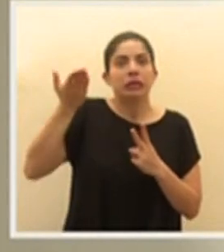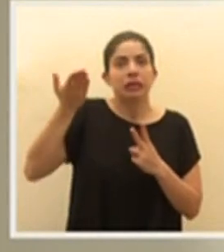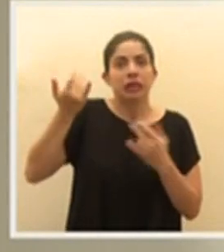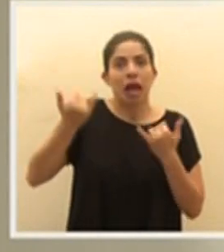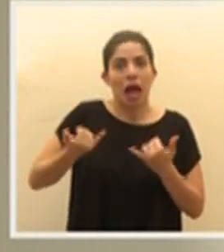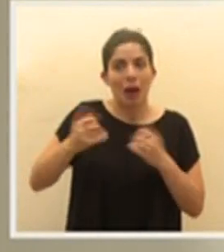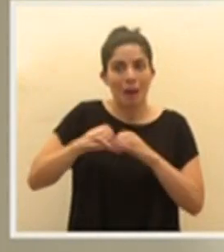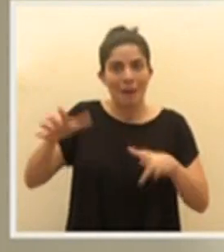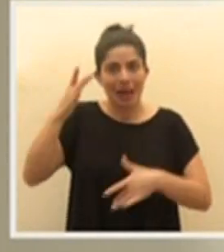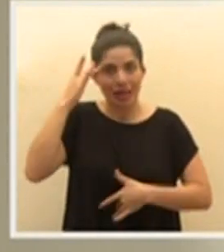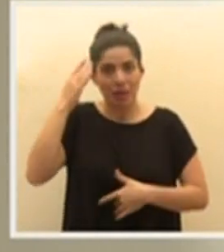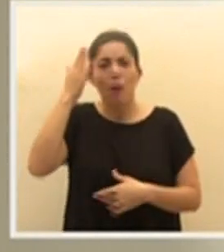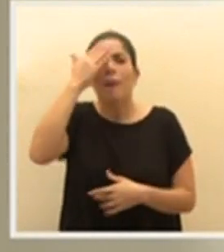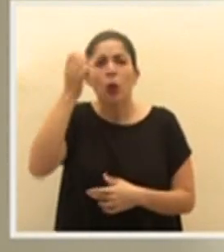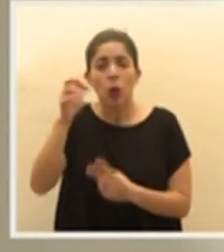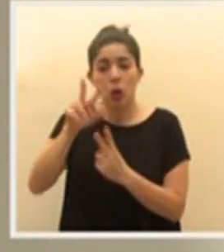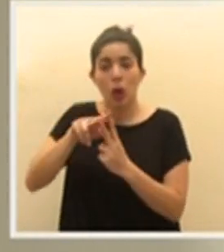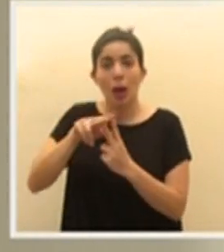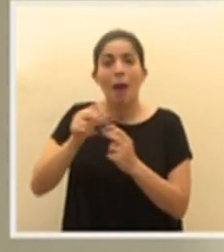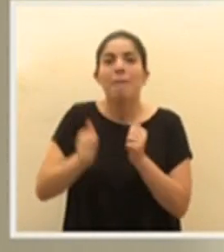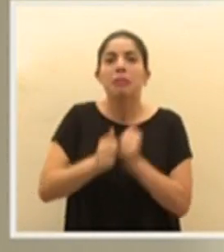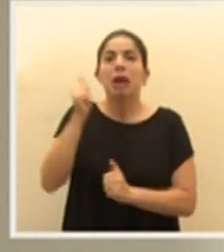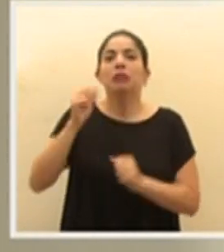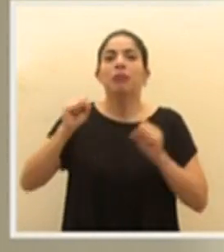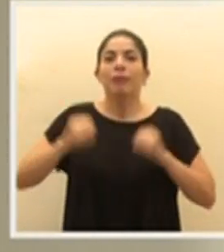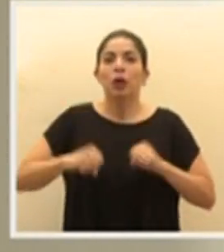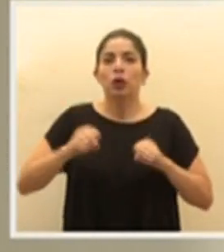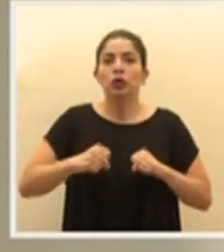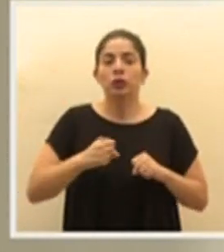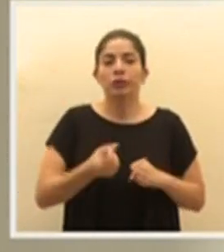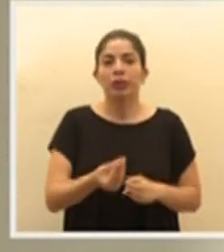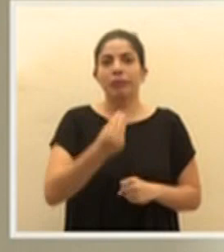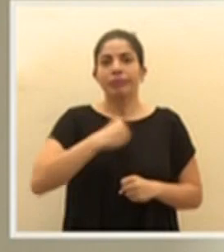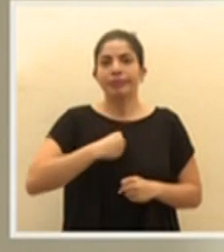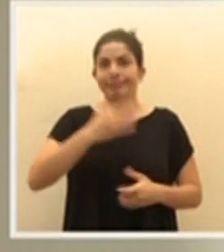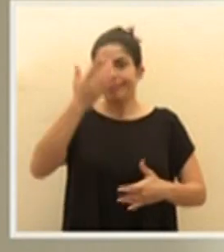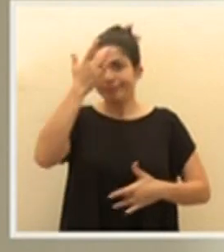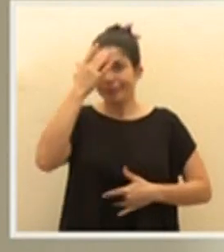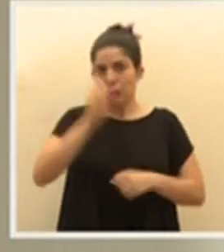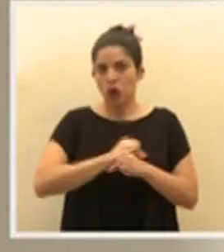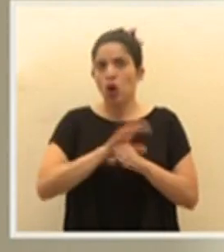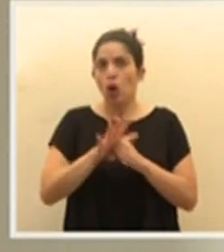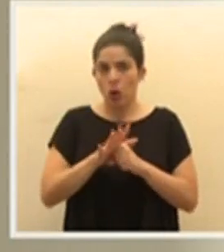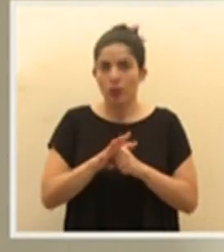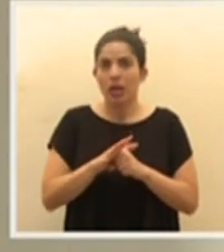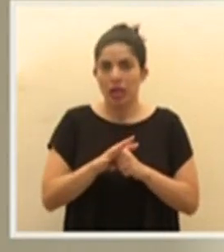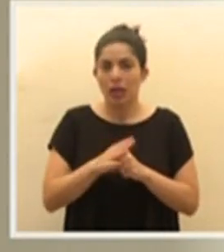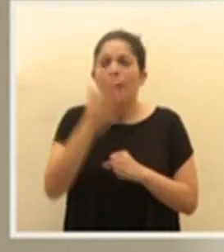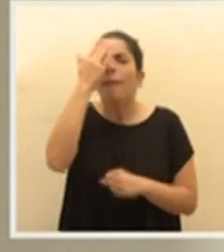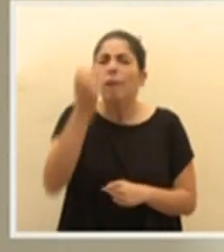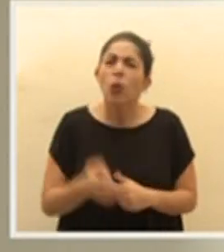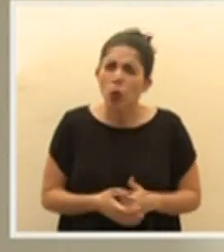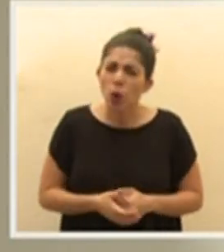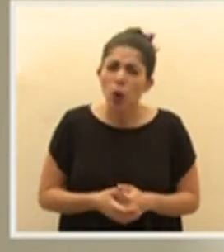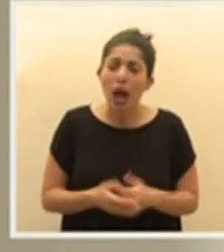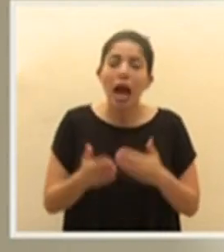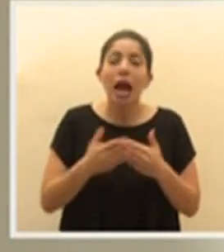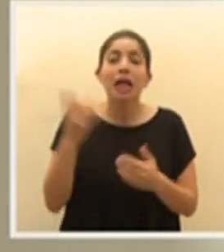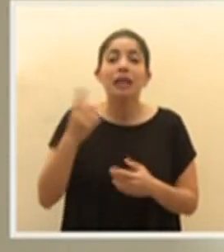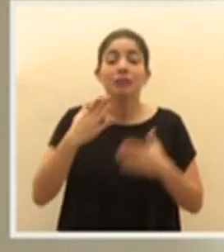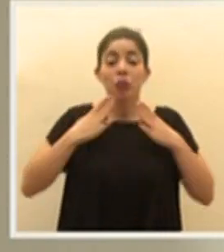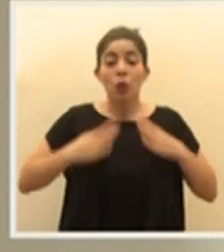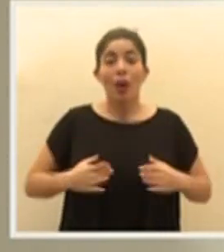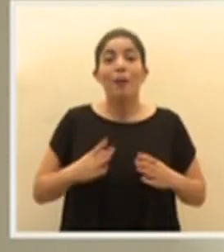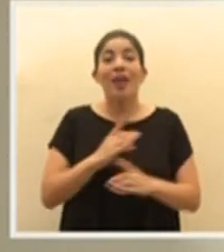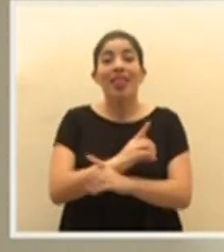más propensos o tienen una mayor posibilidad de contagio por COVID-19 porque por lo general sus